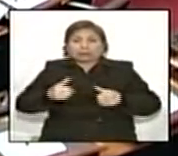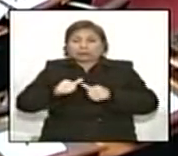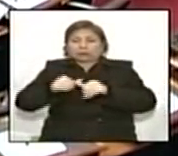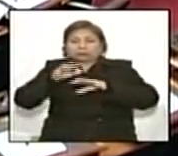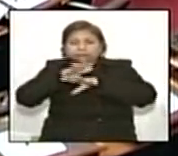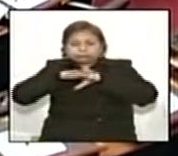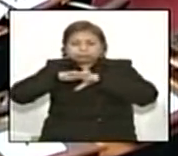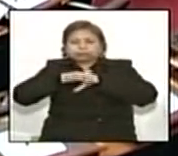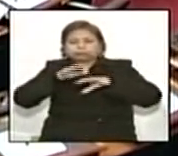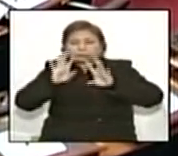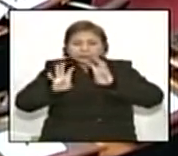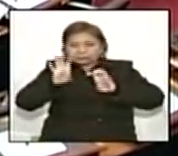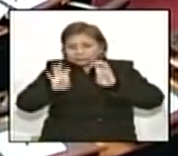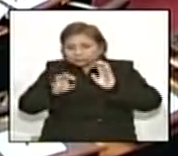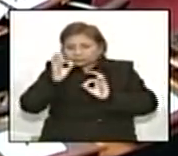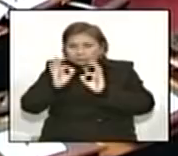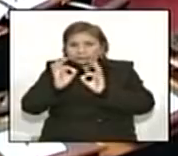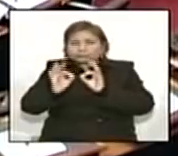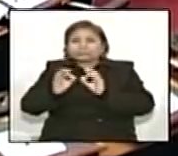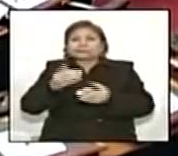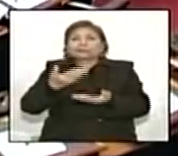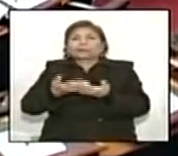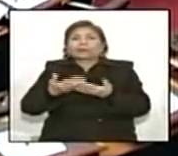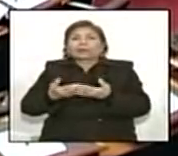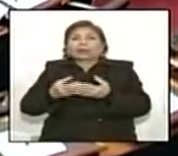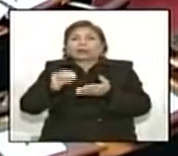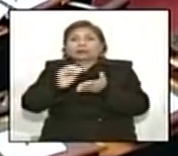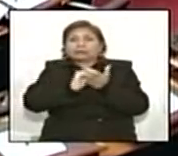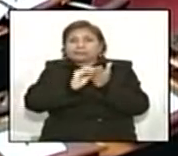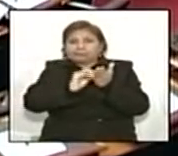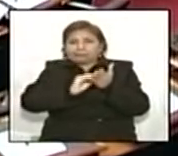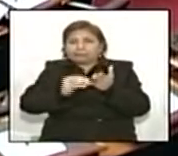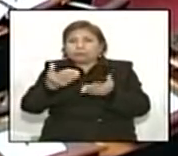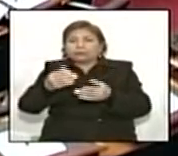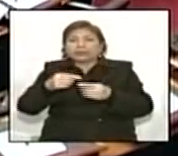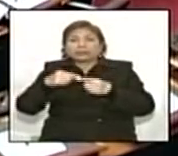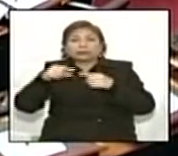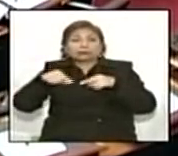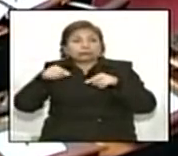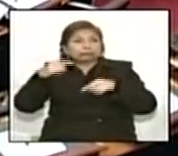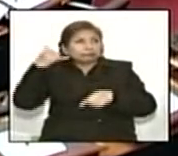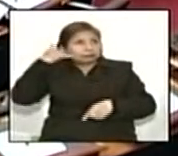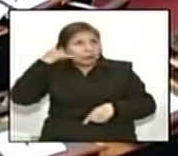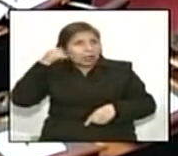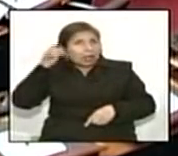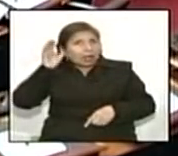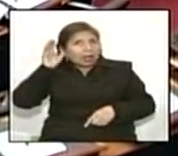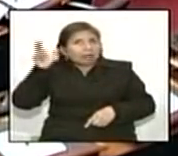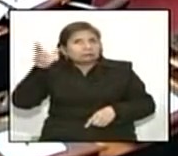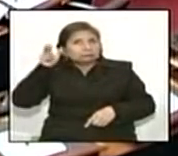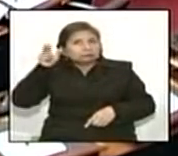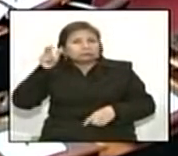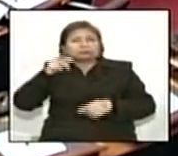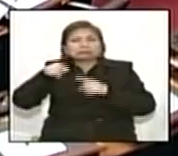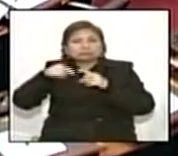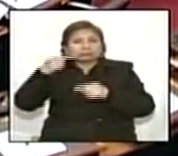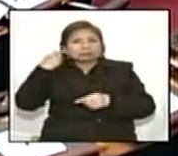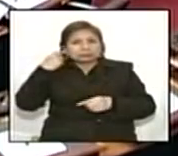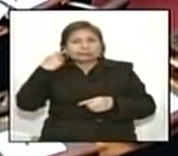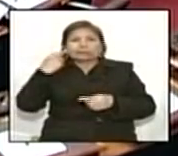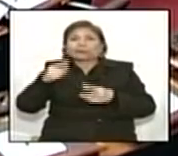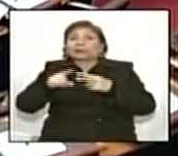partido que defiende la institucionalidad y que funciona un poco como bancada oficialista. Pero en tu análisis, así, me imagino